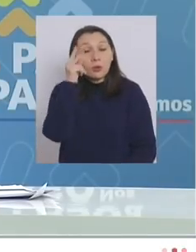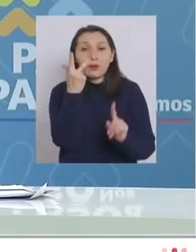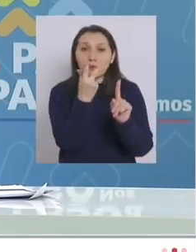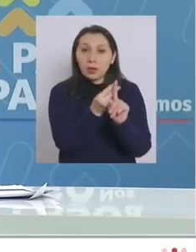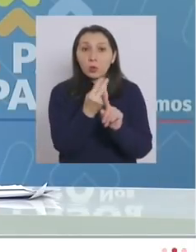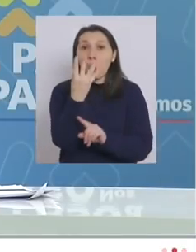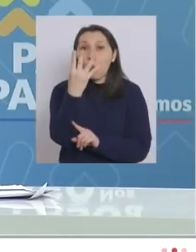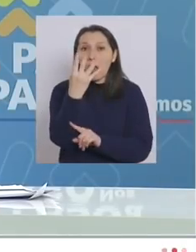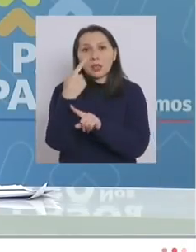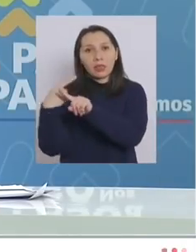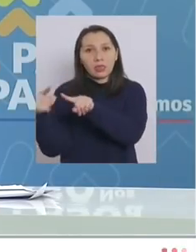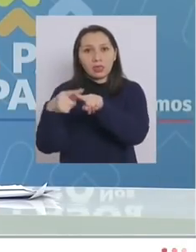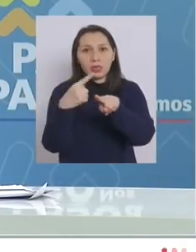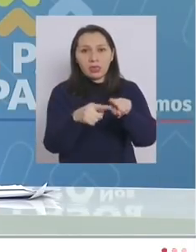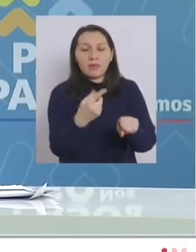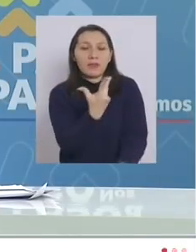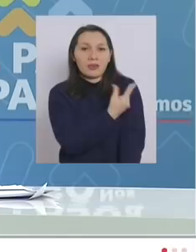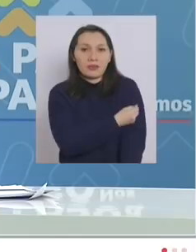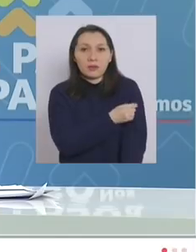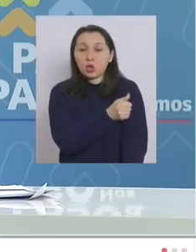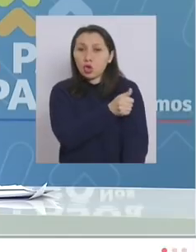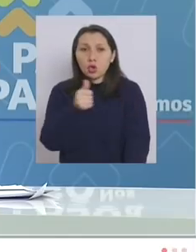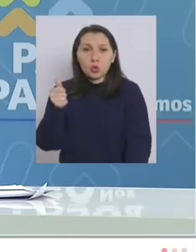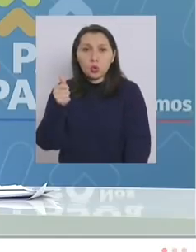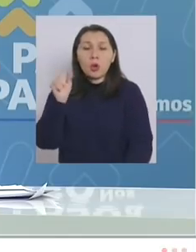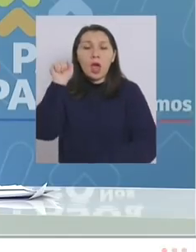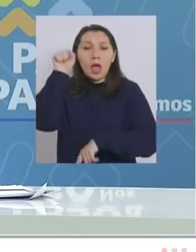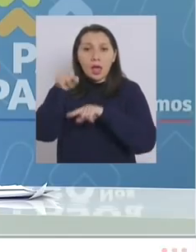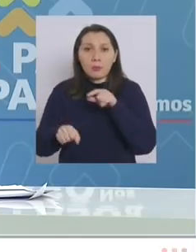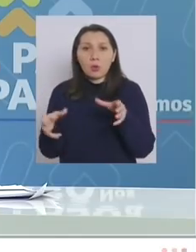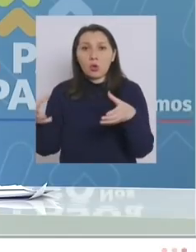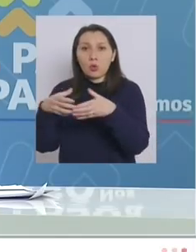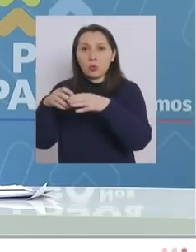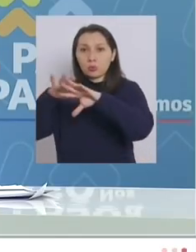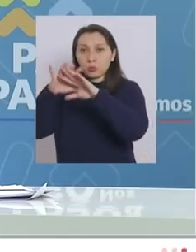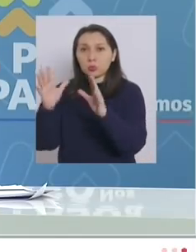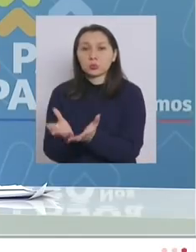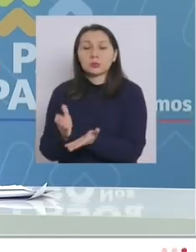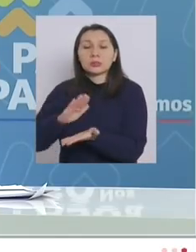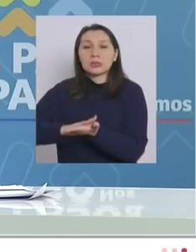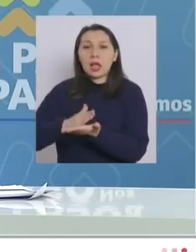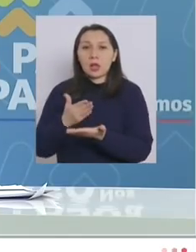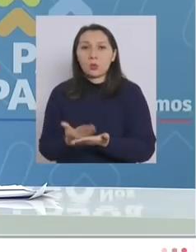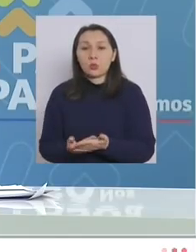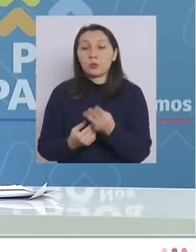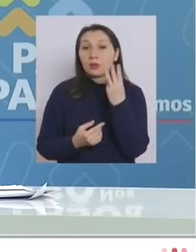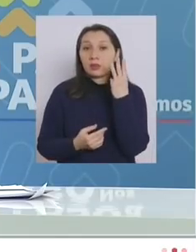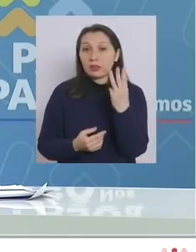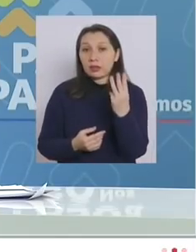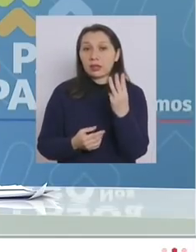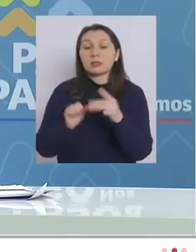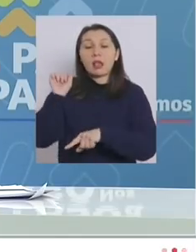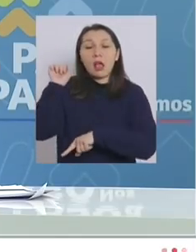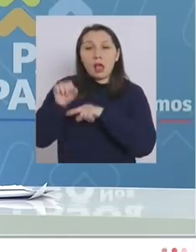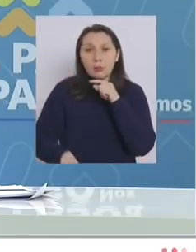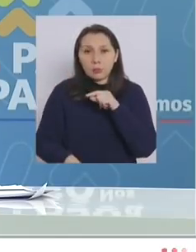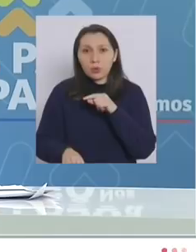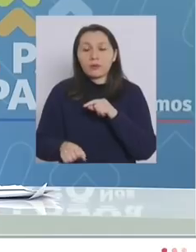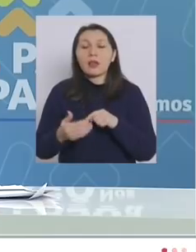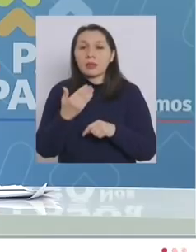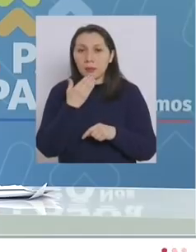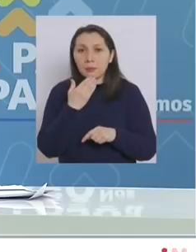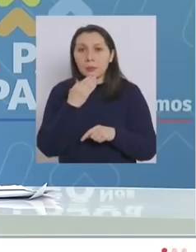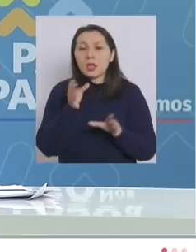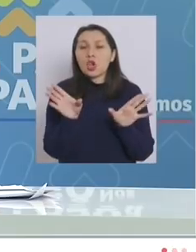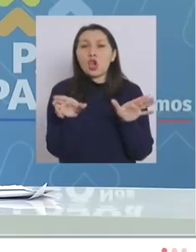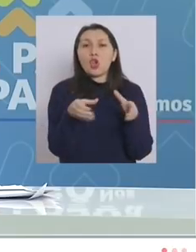con 4 tipos de vacunas, todas aprobadas por la Organización Mundial de la Salud, 3 de ellas aprobadas por